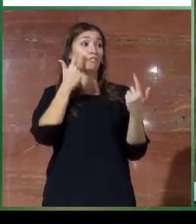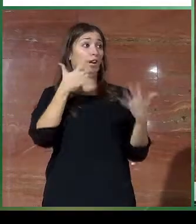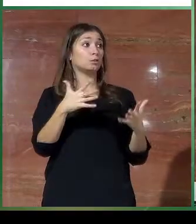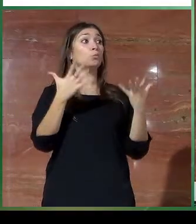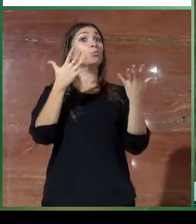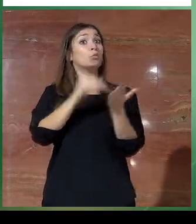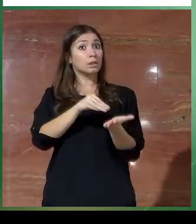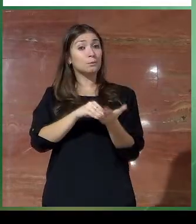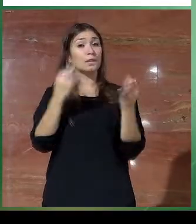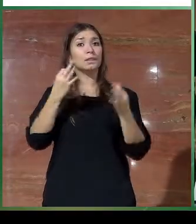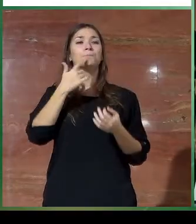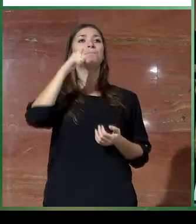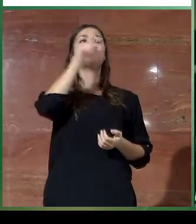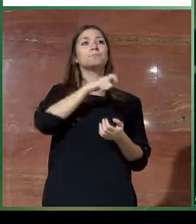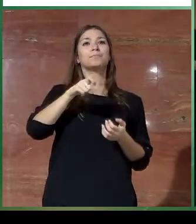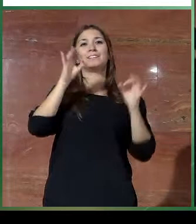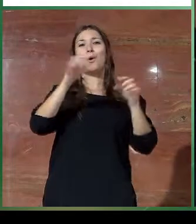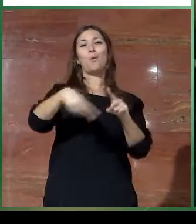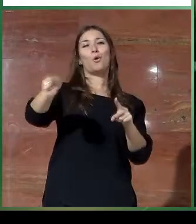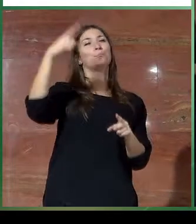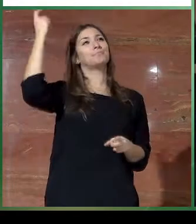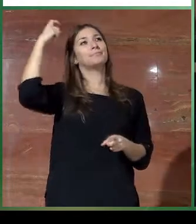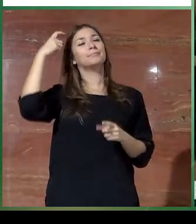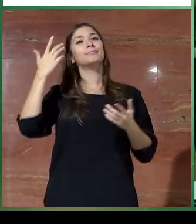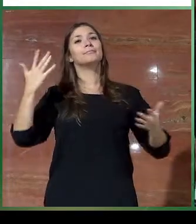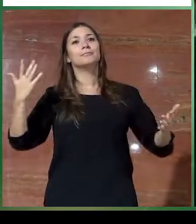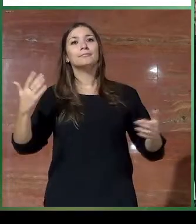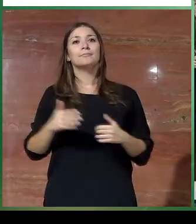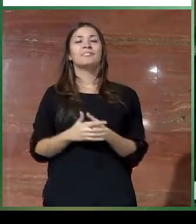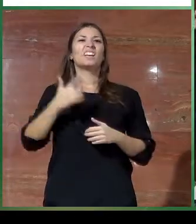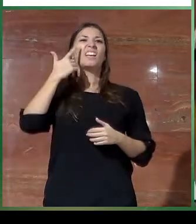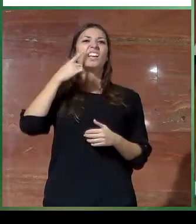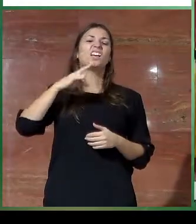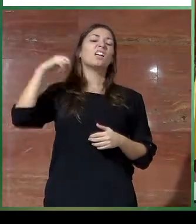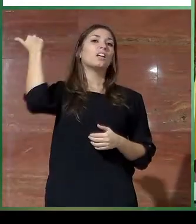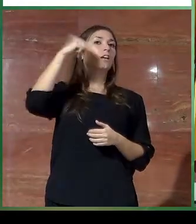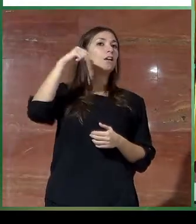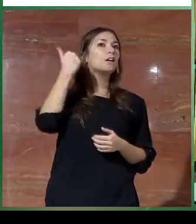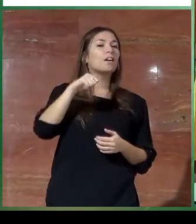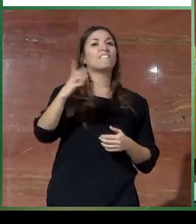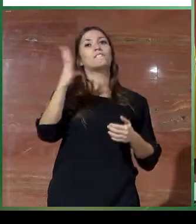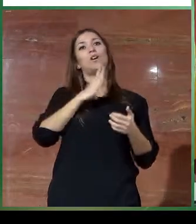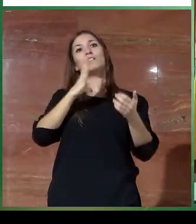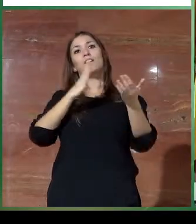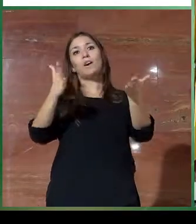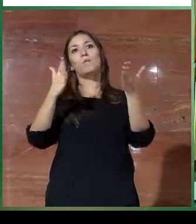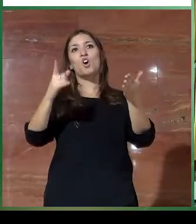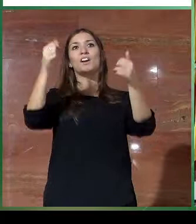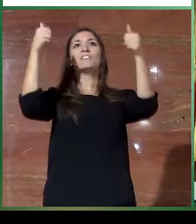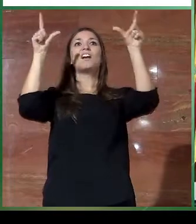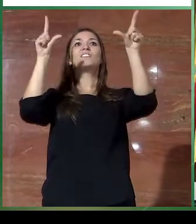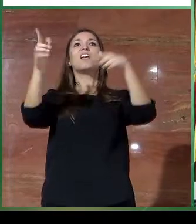veces, todo el mundo a veces van ustedes y piensan, ¿quién es el tío que ha puesto ahí ese